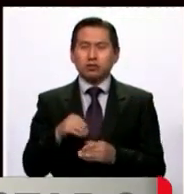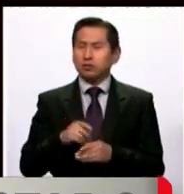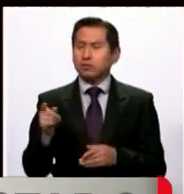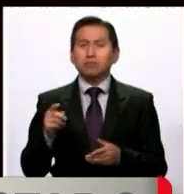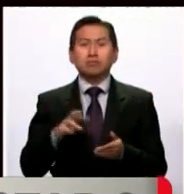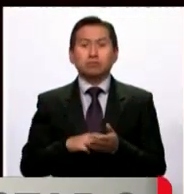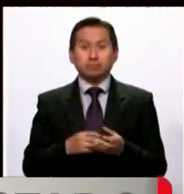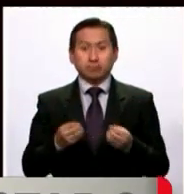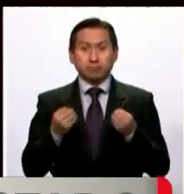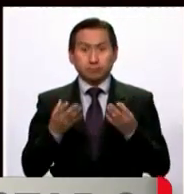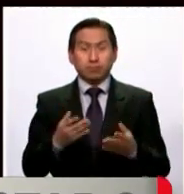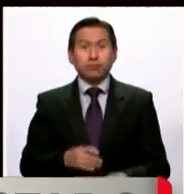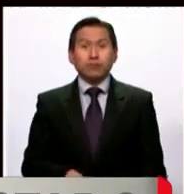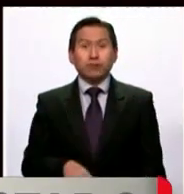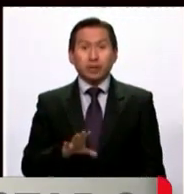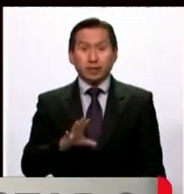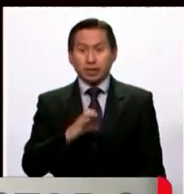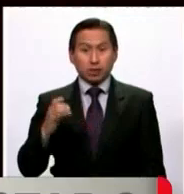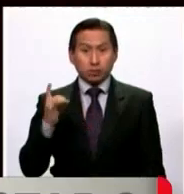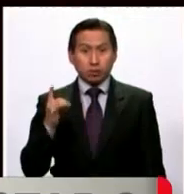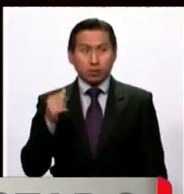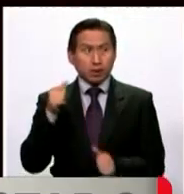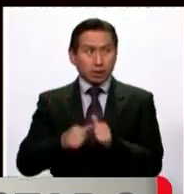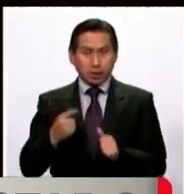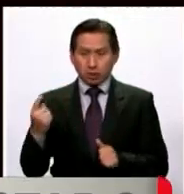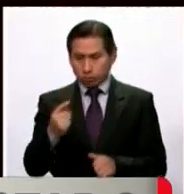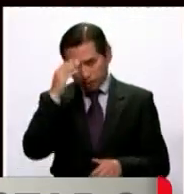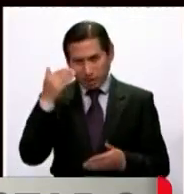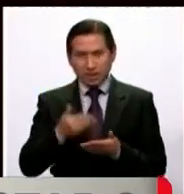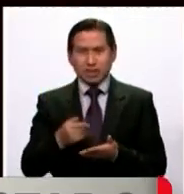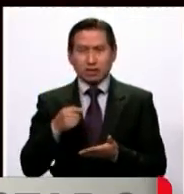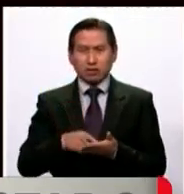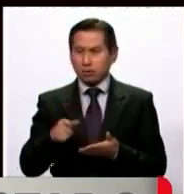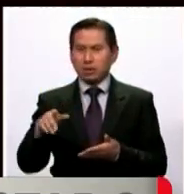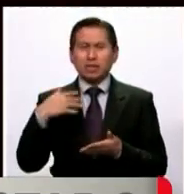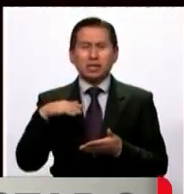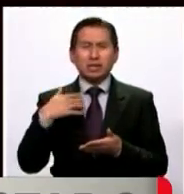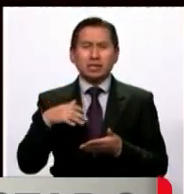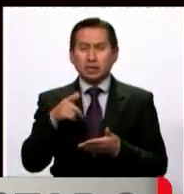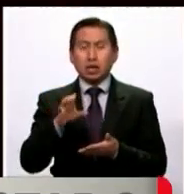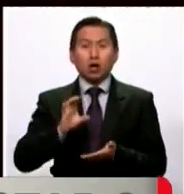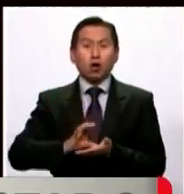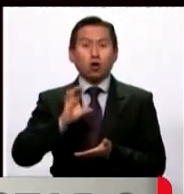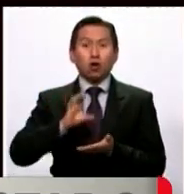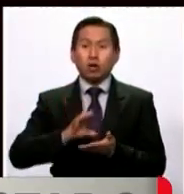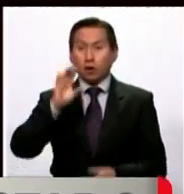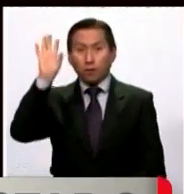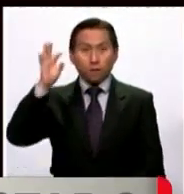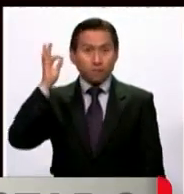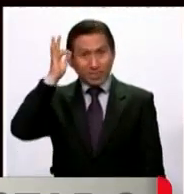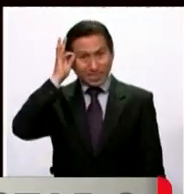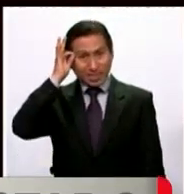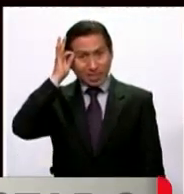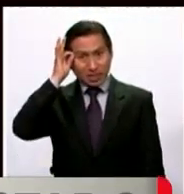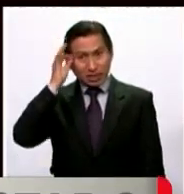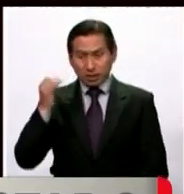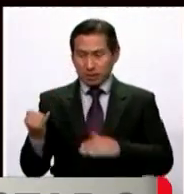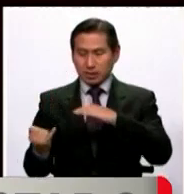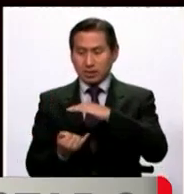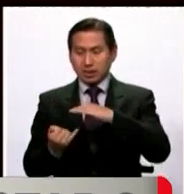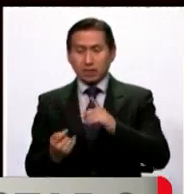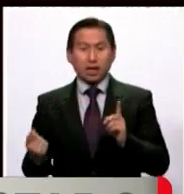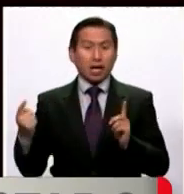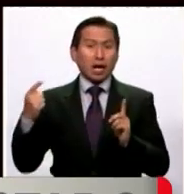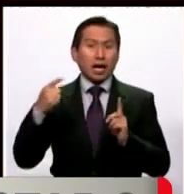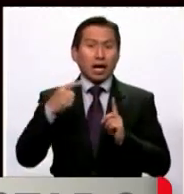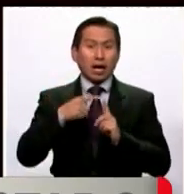en entregar 500 bolivianos por hijo que esté estudiando en colegios fiscales desde prekinder hasta